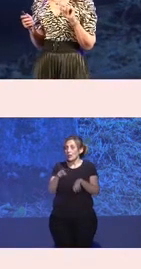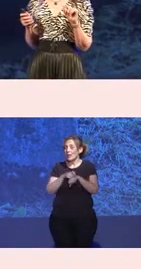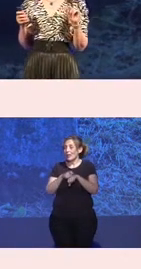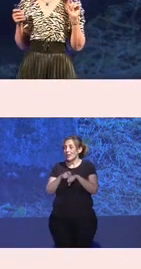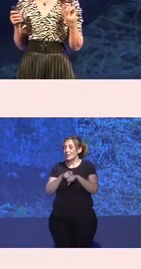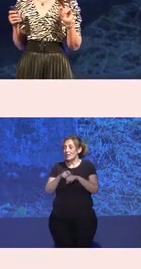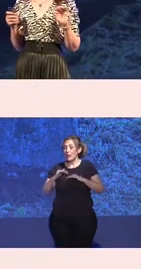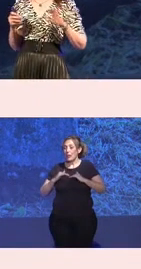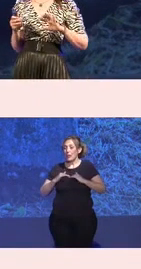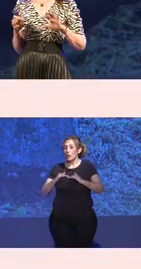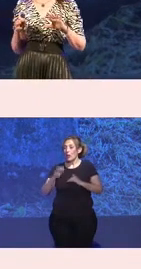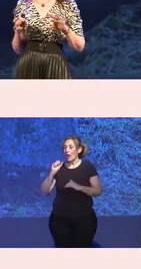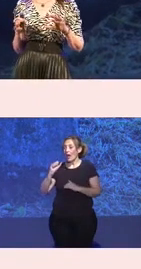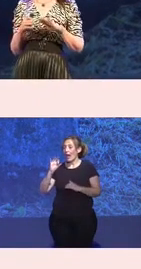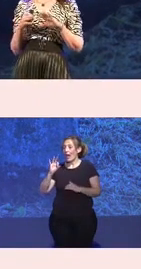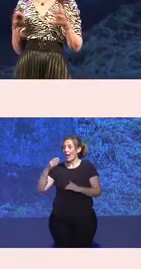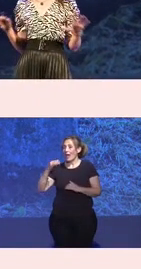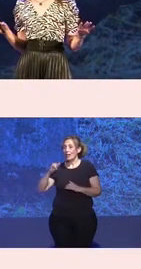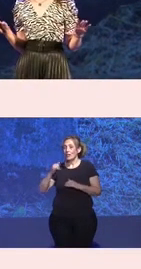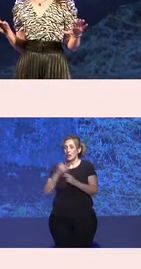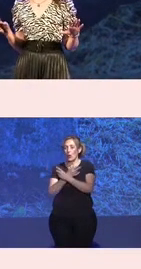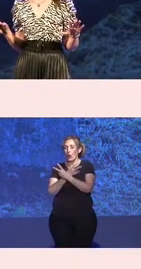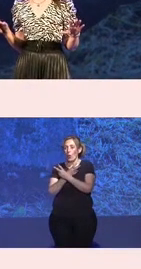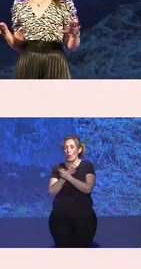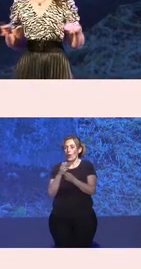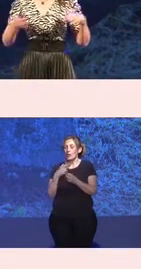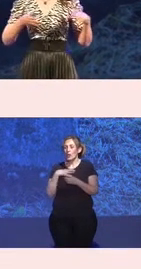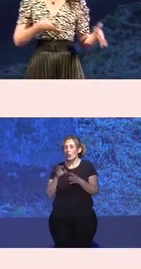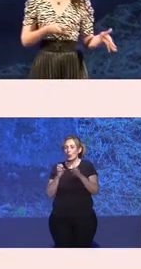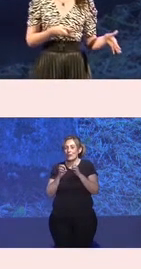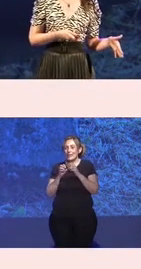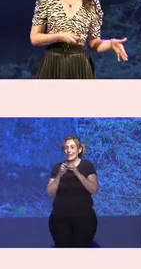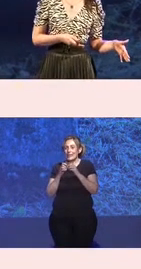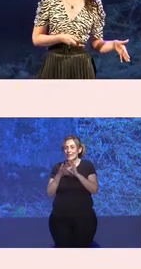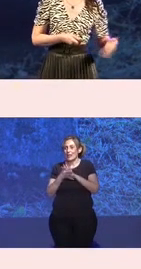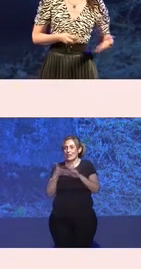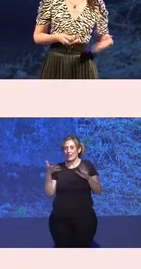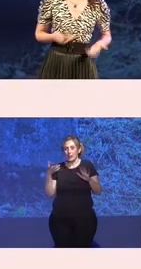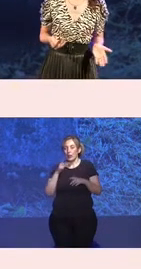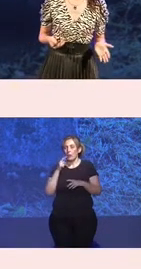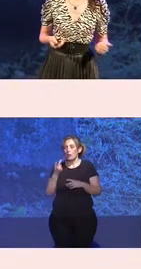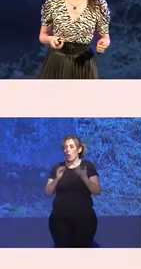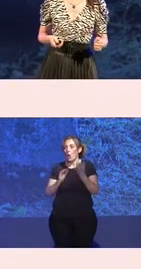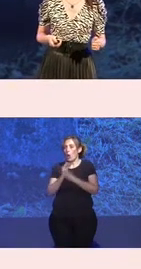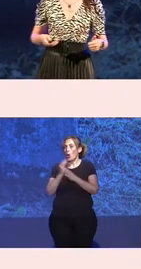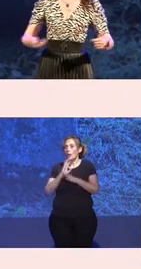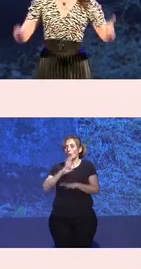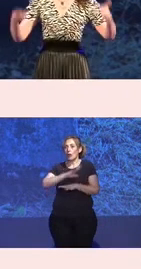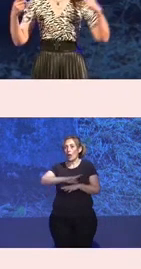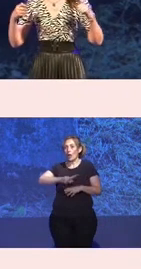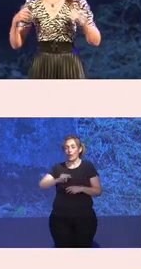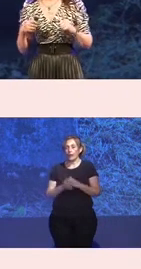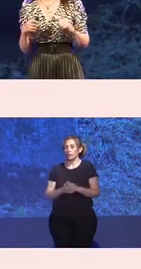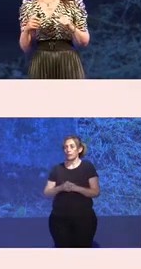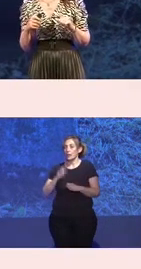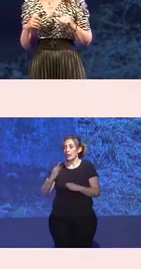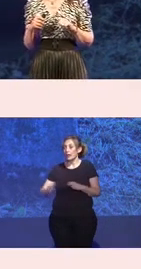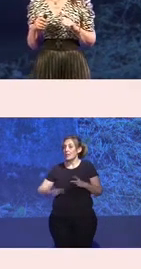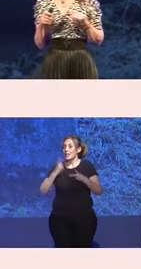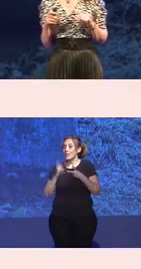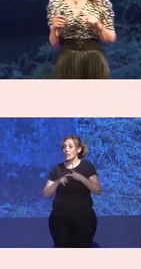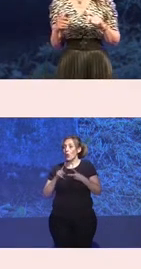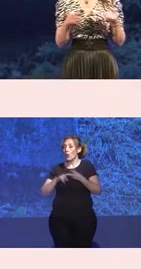hay en Nashville hace que los huesos se descompongan a gran velocidad y tampoco había objetos es decir se los habían llevado y la segunda